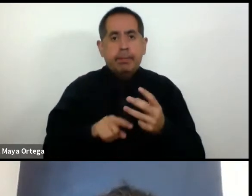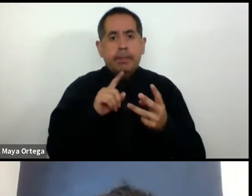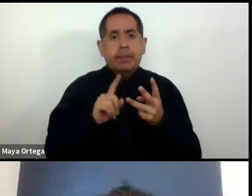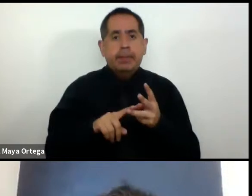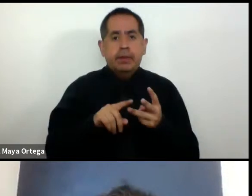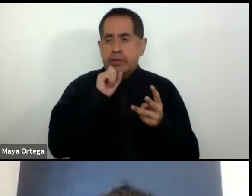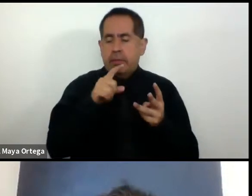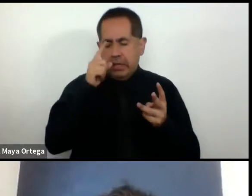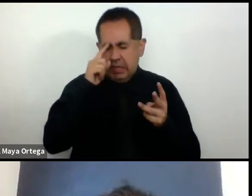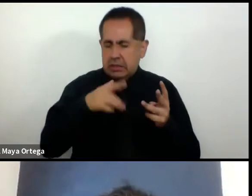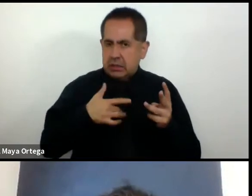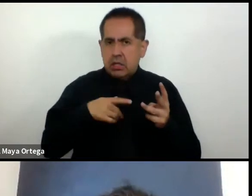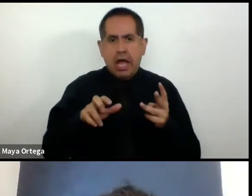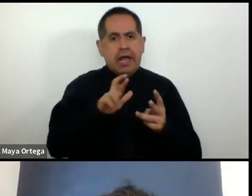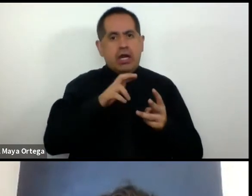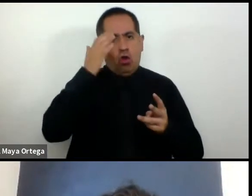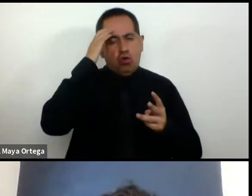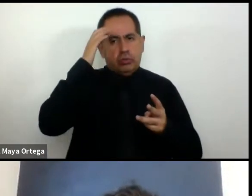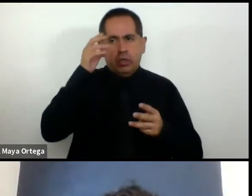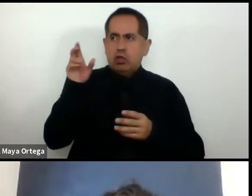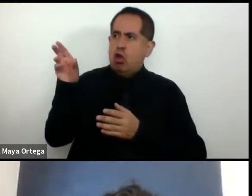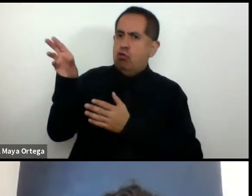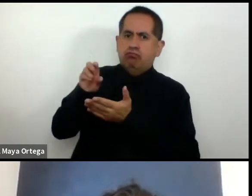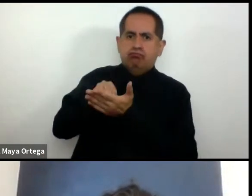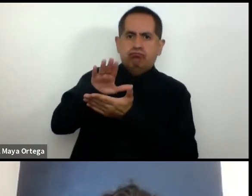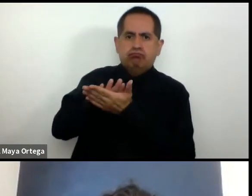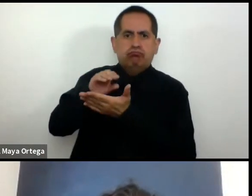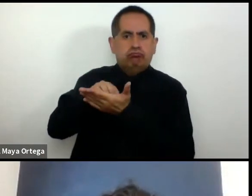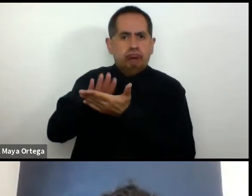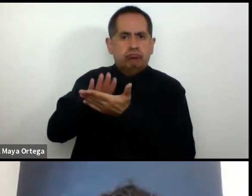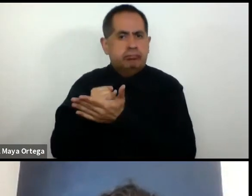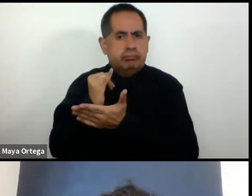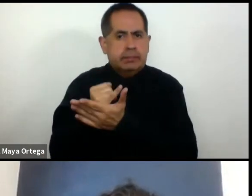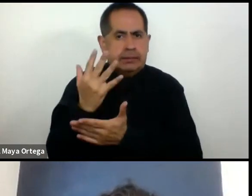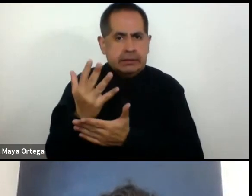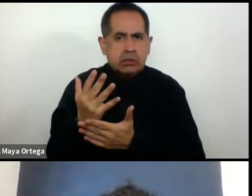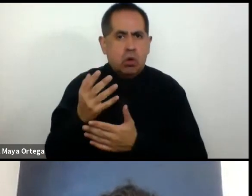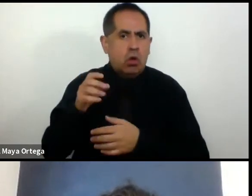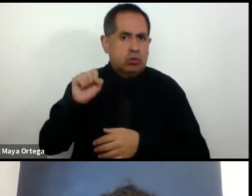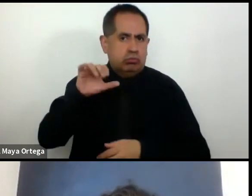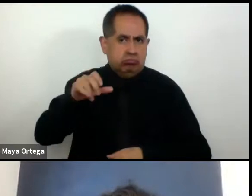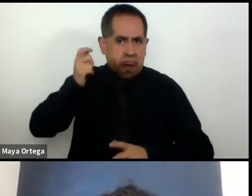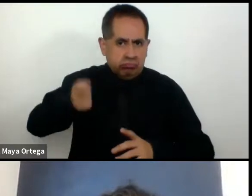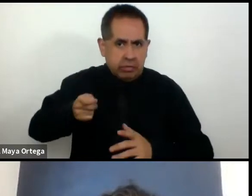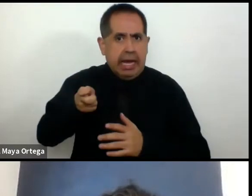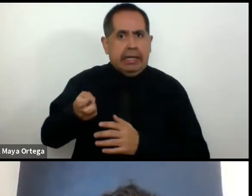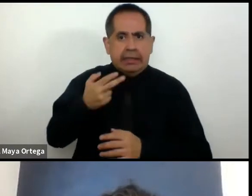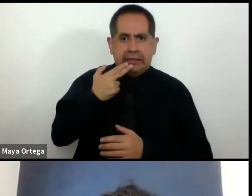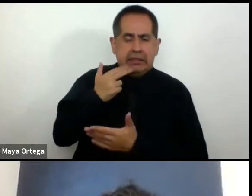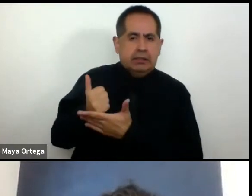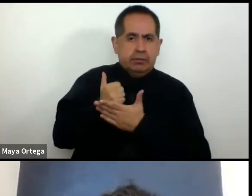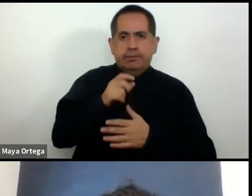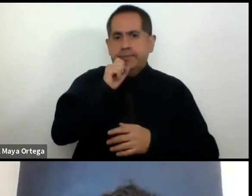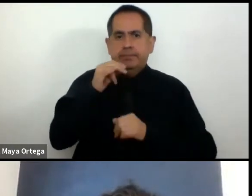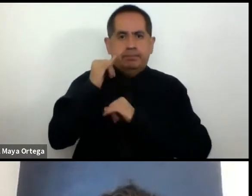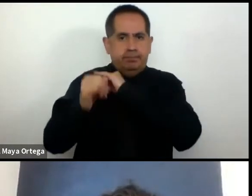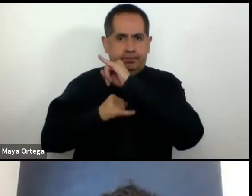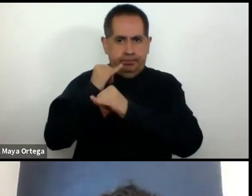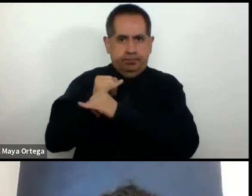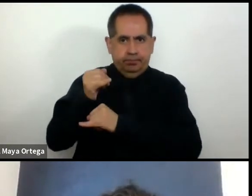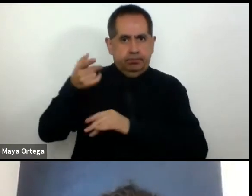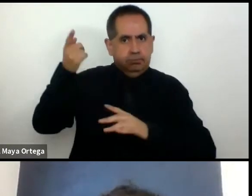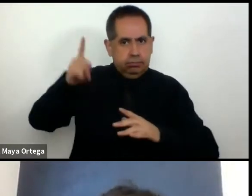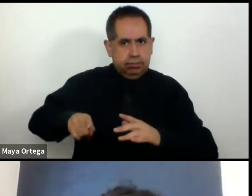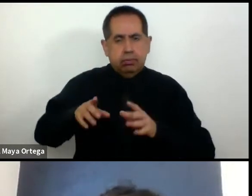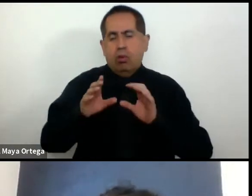y creo que también pues, el reconocimiento jurisprudencial que ya hay también ayuda, tanto de organismos internacionales como de la